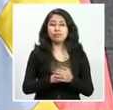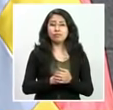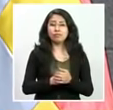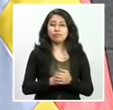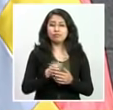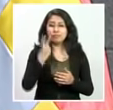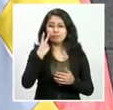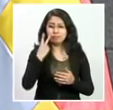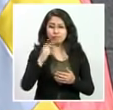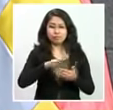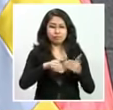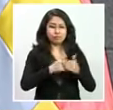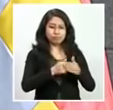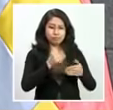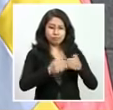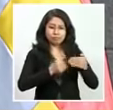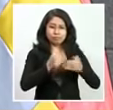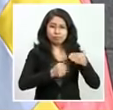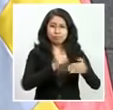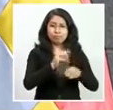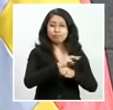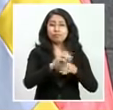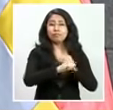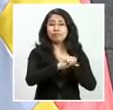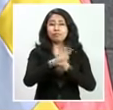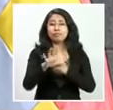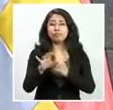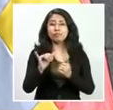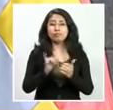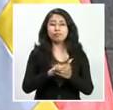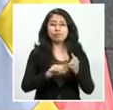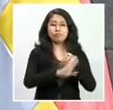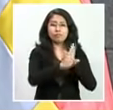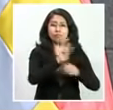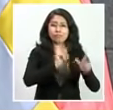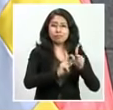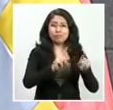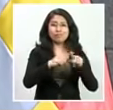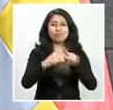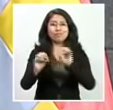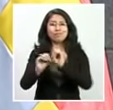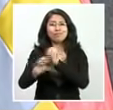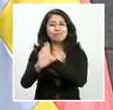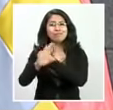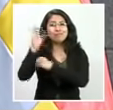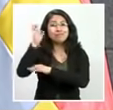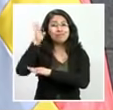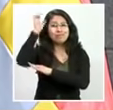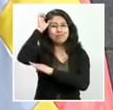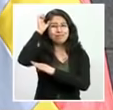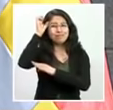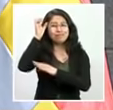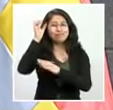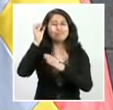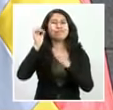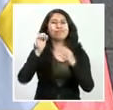del Ministerio Público, que defendía a la sociedad y no defendía al Estado. Ese rol esencial, hermano presidente,